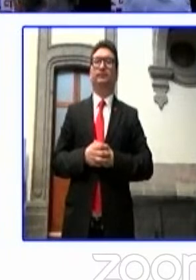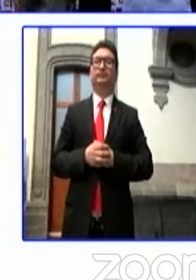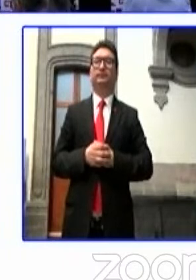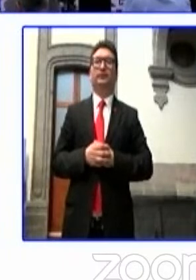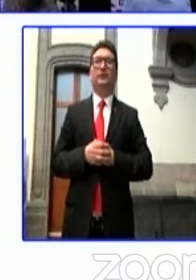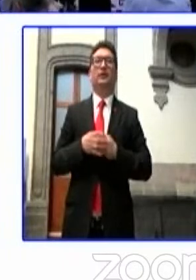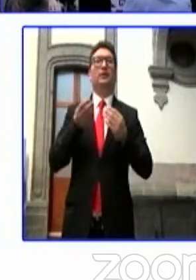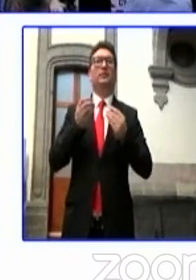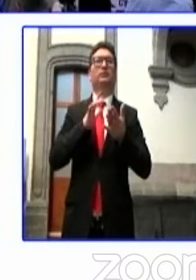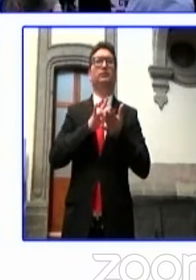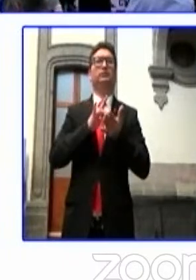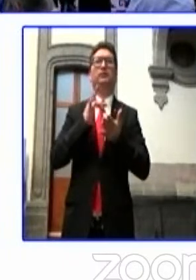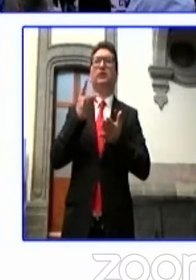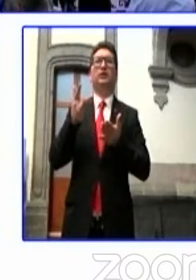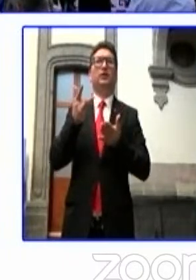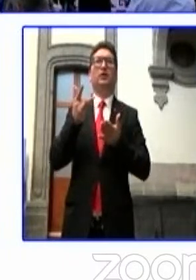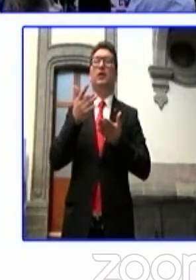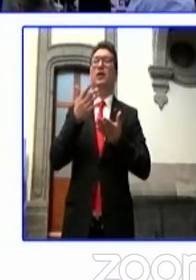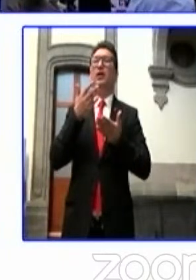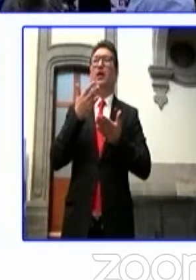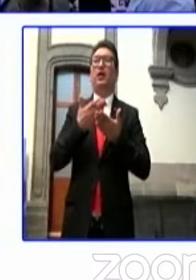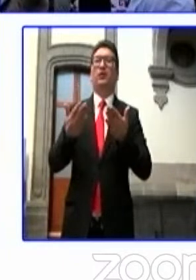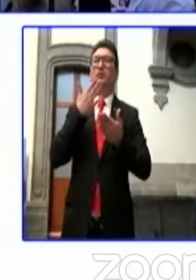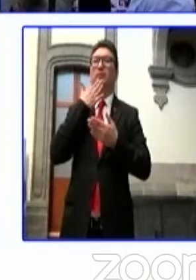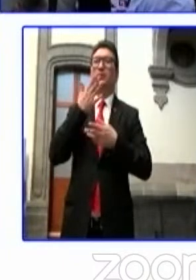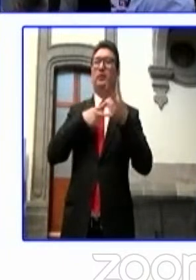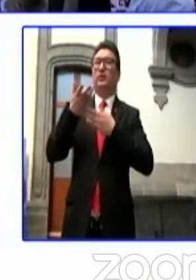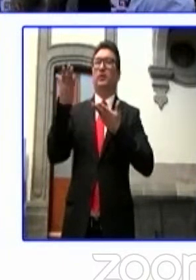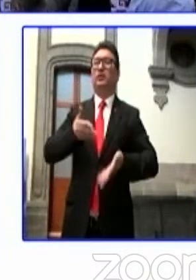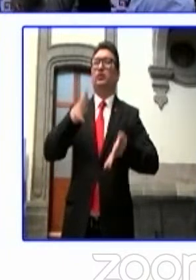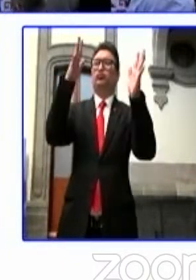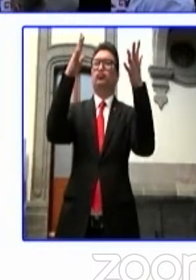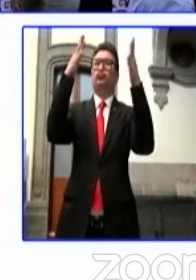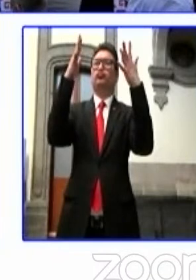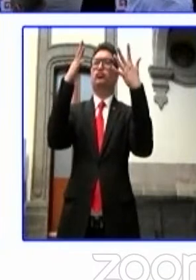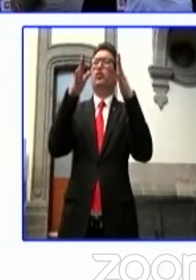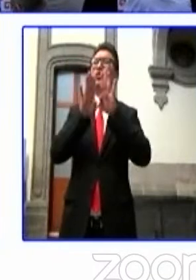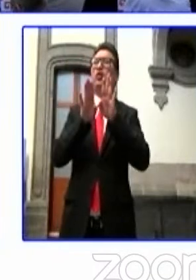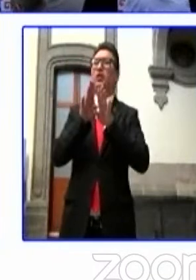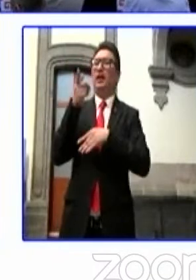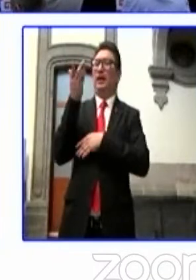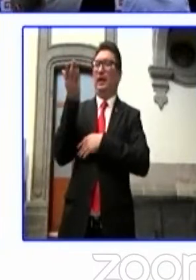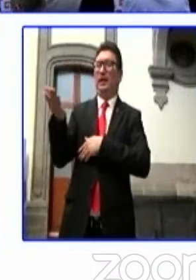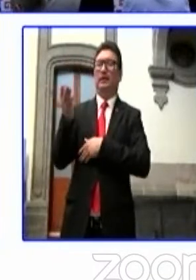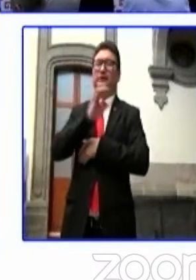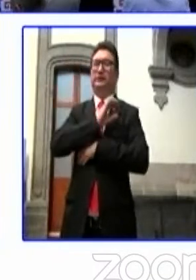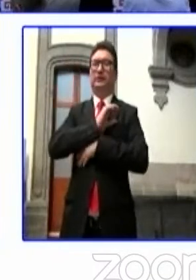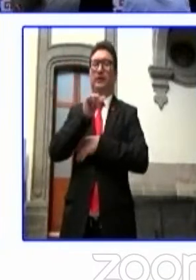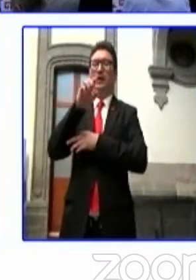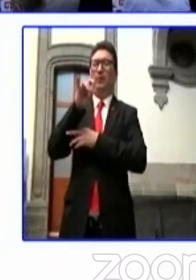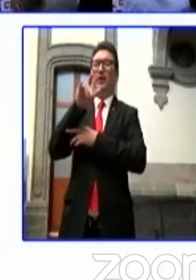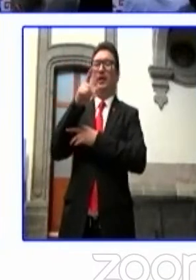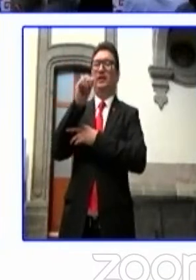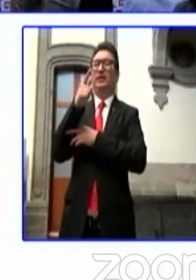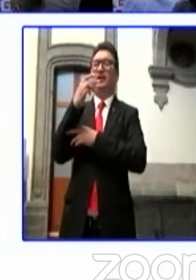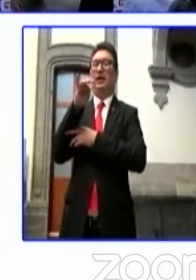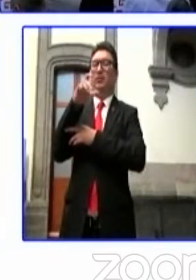Muchas gracias. Bueno, vamos a darle la bienvenida con un fuerte aplauso a nuestra querida Amalia